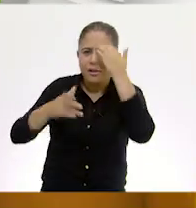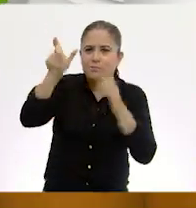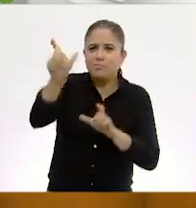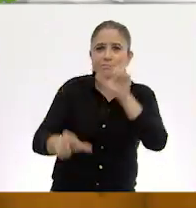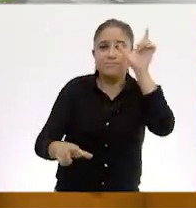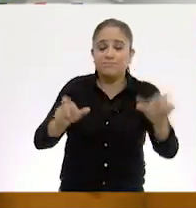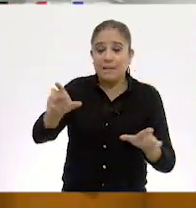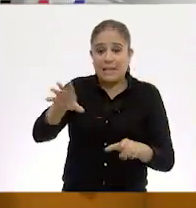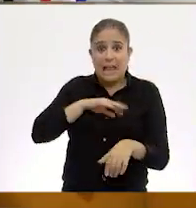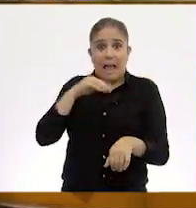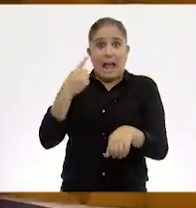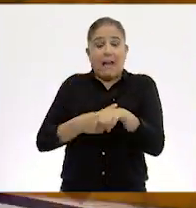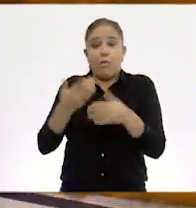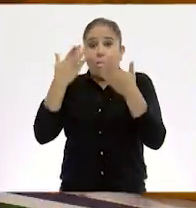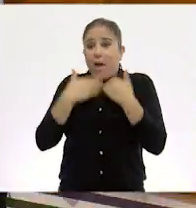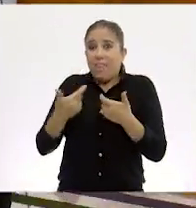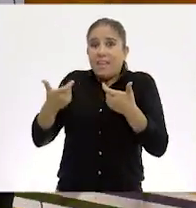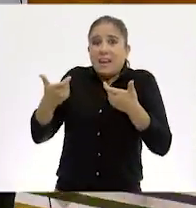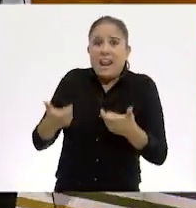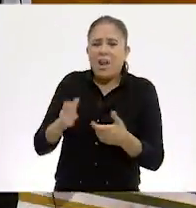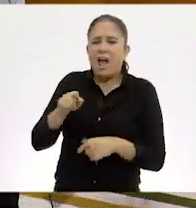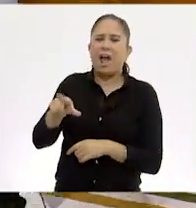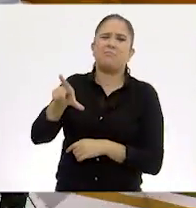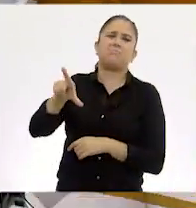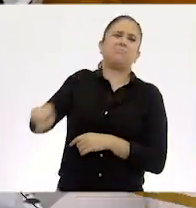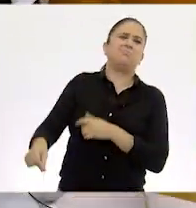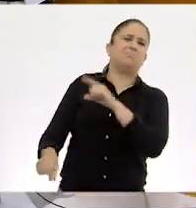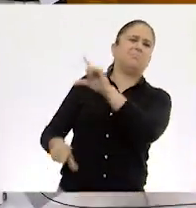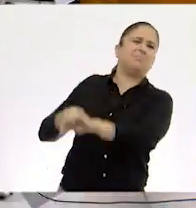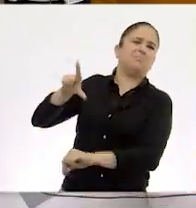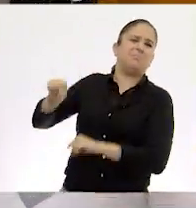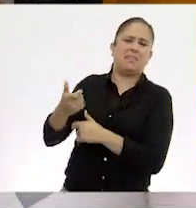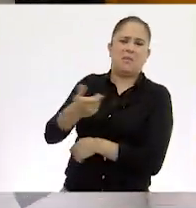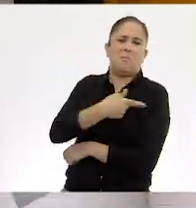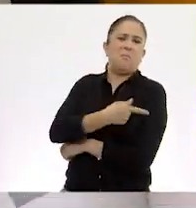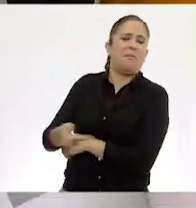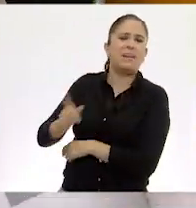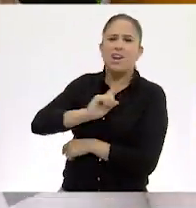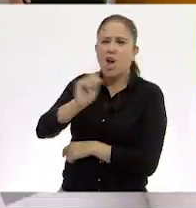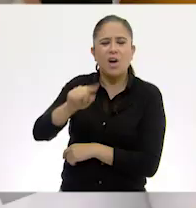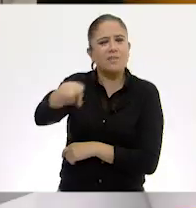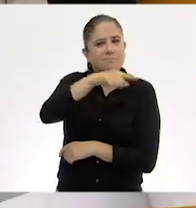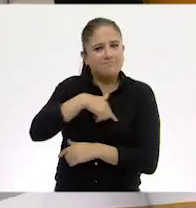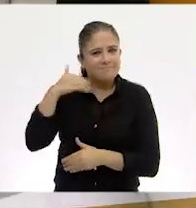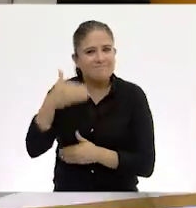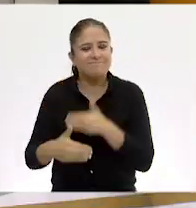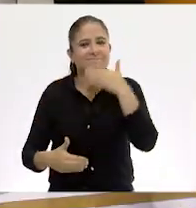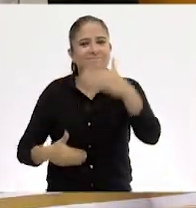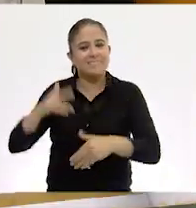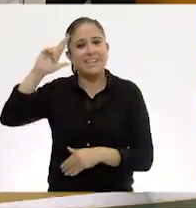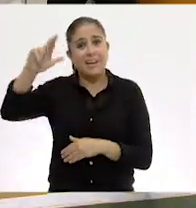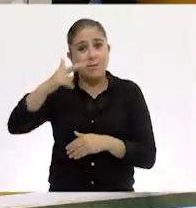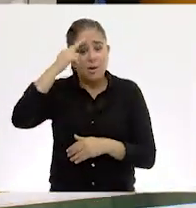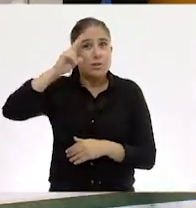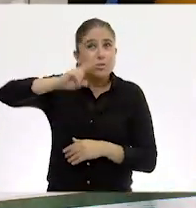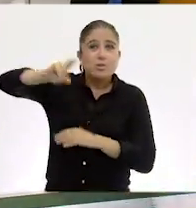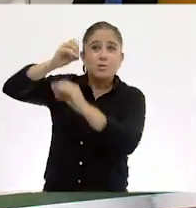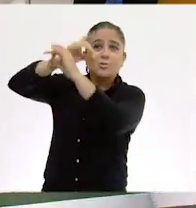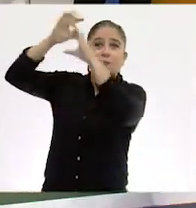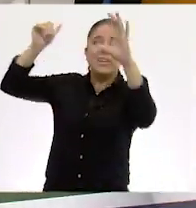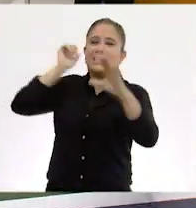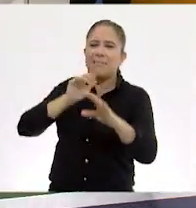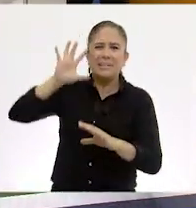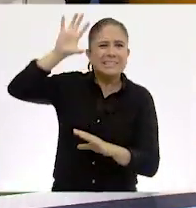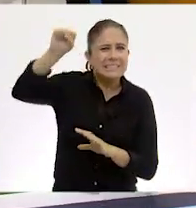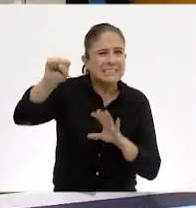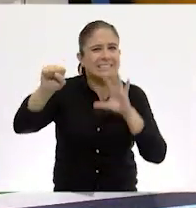hermanos. Si no tienes dinero eres un ser tan diminuto. Importa el contenido, no el envase del producto. Recuerda que los sueños nos mantienen más